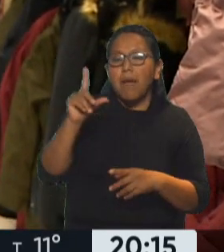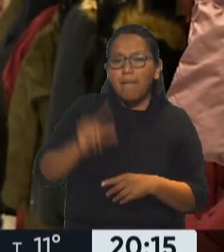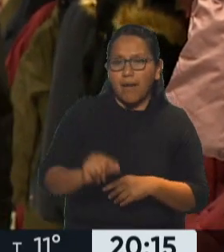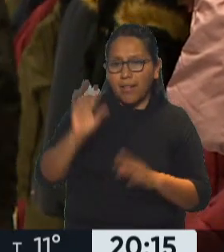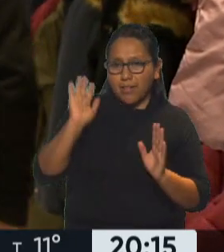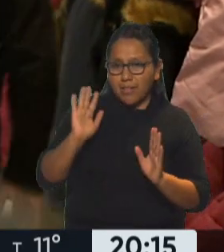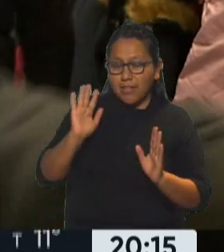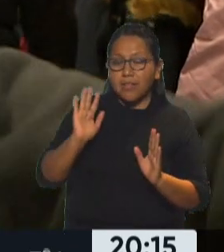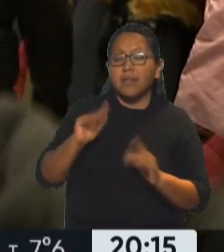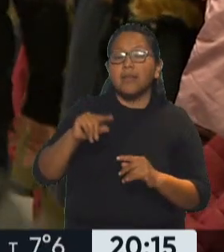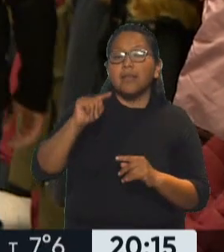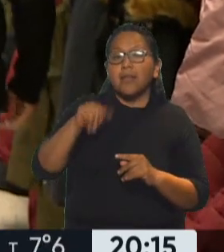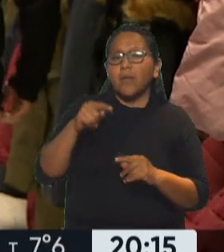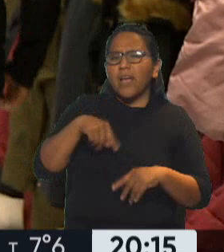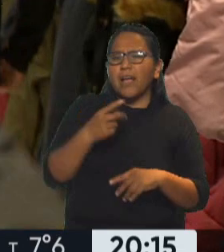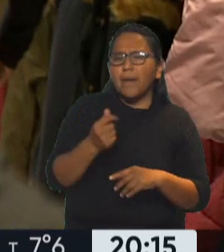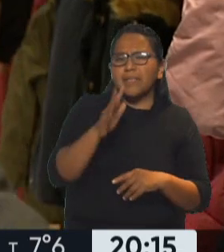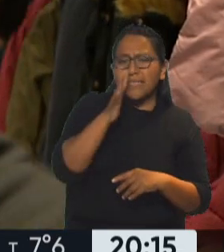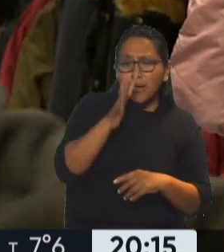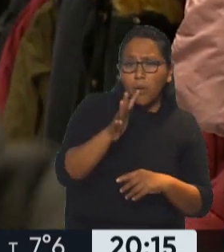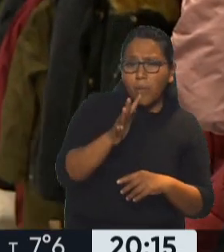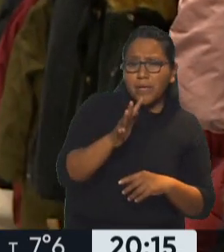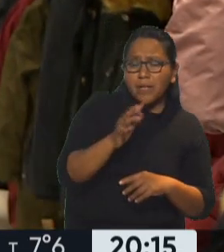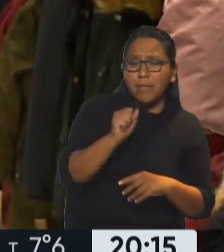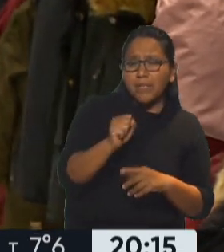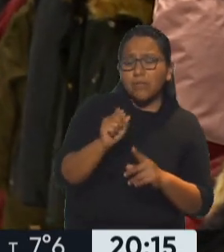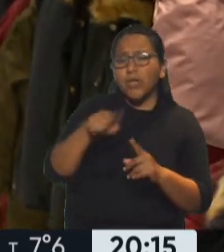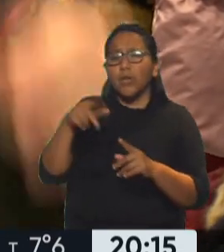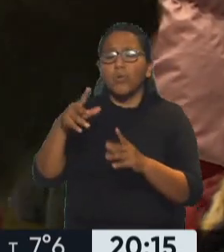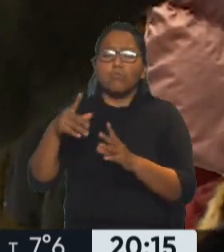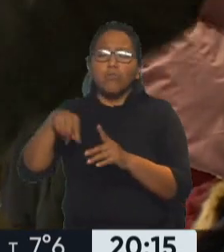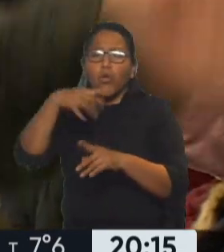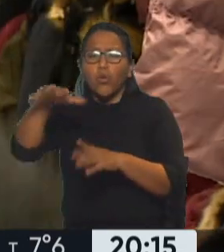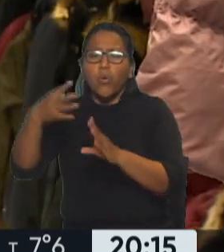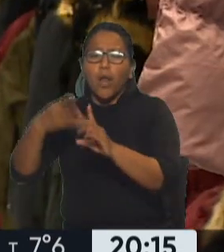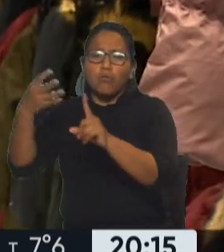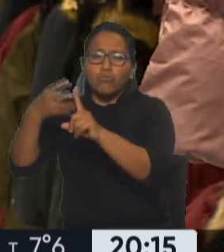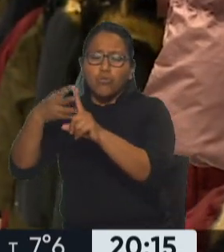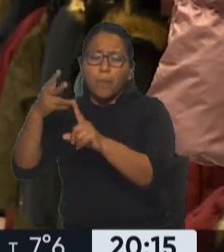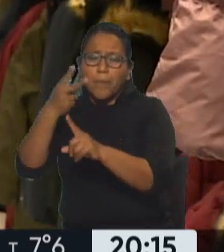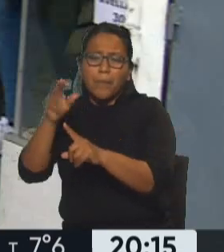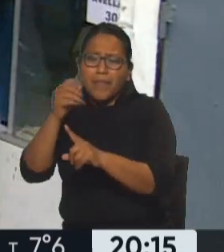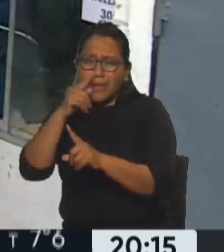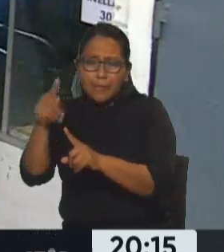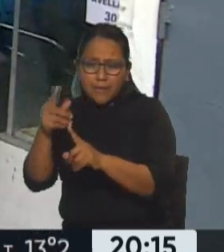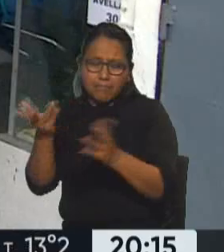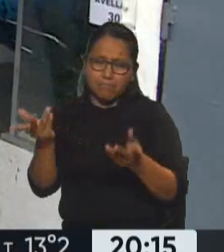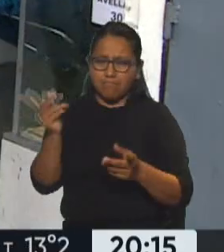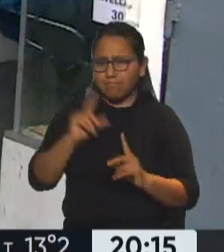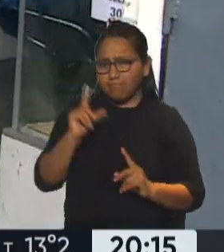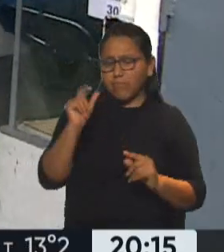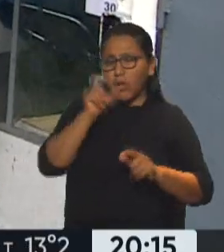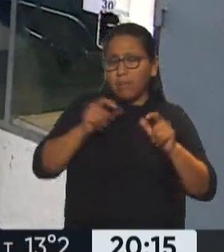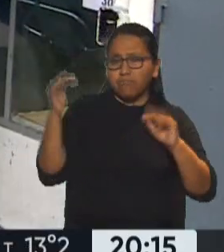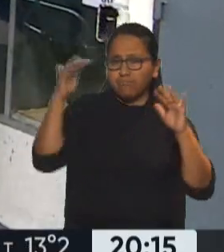o sea lo que acá vale 5 mil en un shopping te lo cobran 20 mil o en un paseo cercano entonces la gente la verdad que